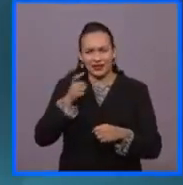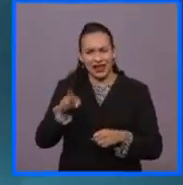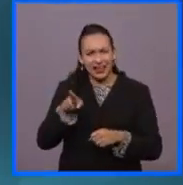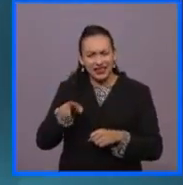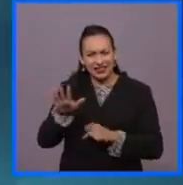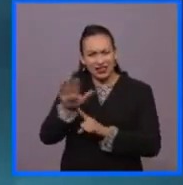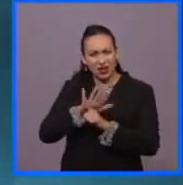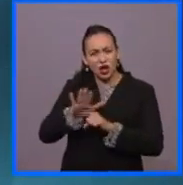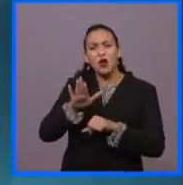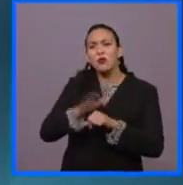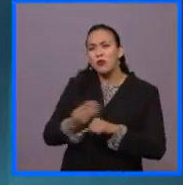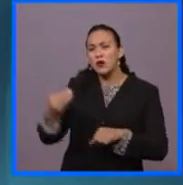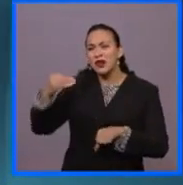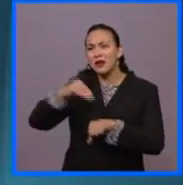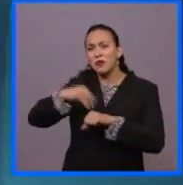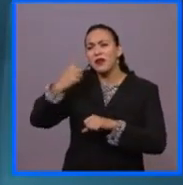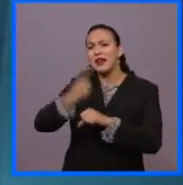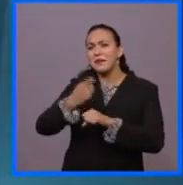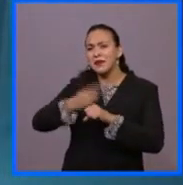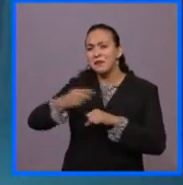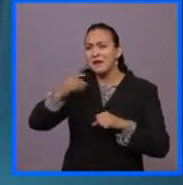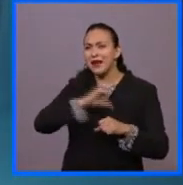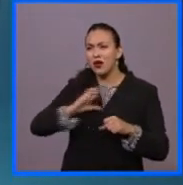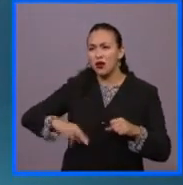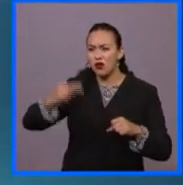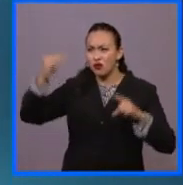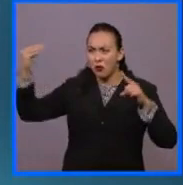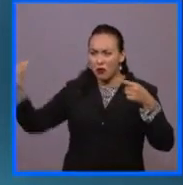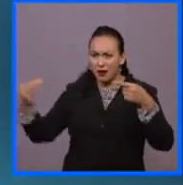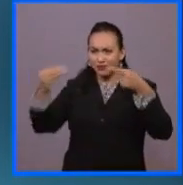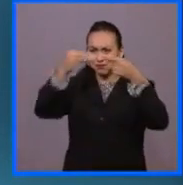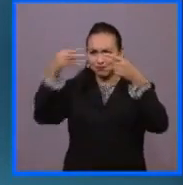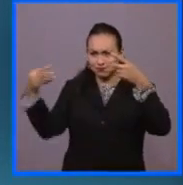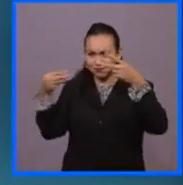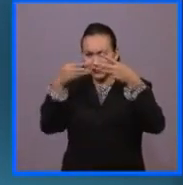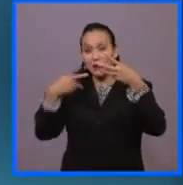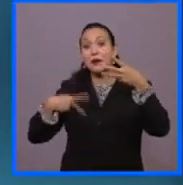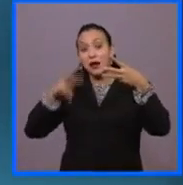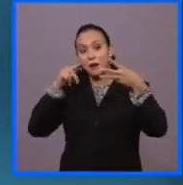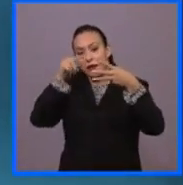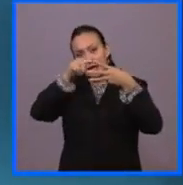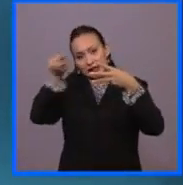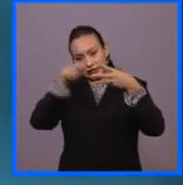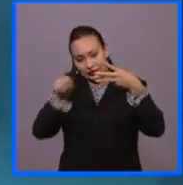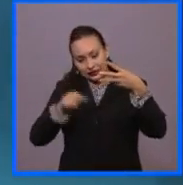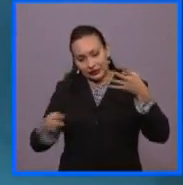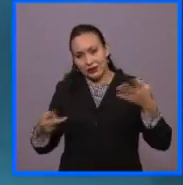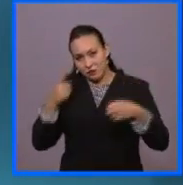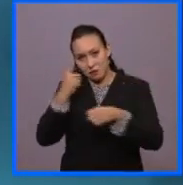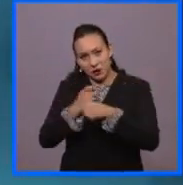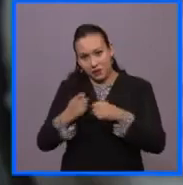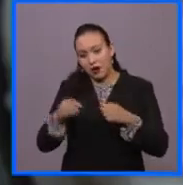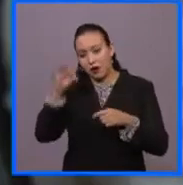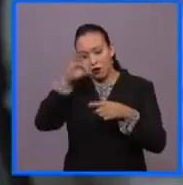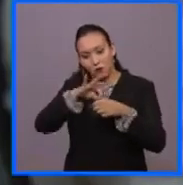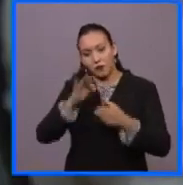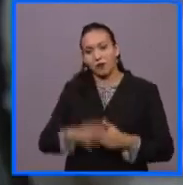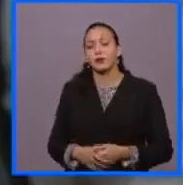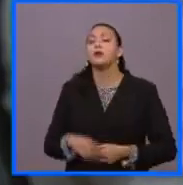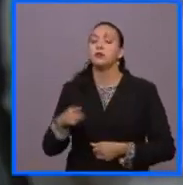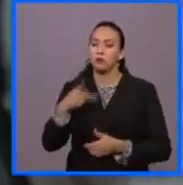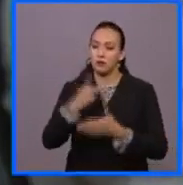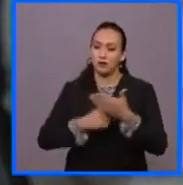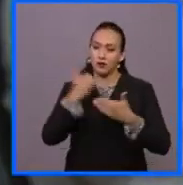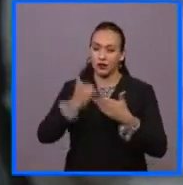certeza sobre el conteo de los votos al no haber sido verificado por los ciudadanos. El proyecto del magistrado Rodríguez